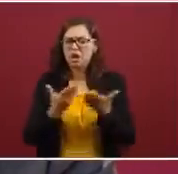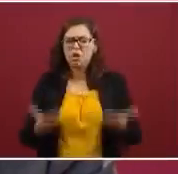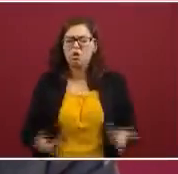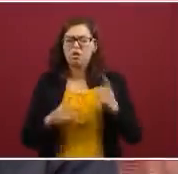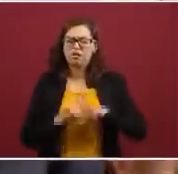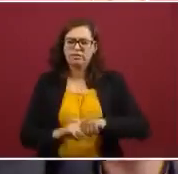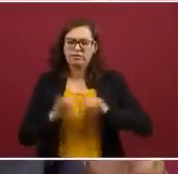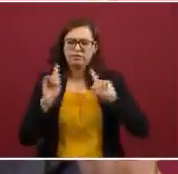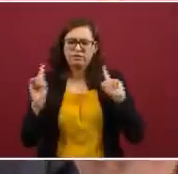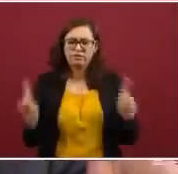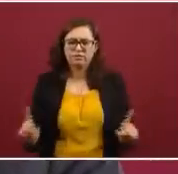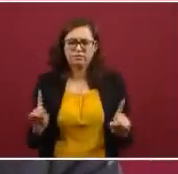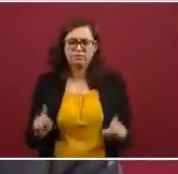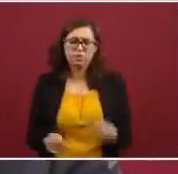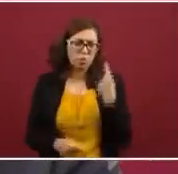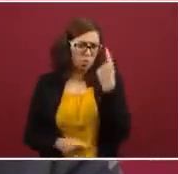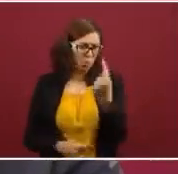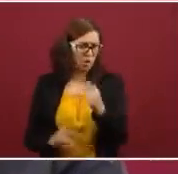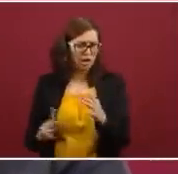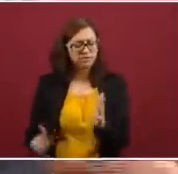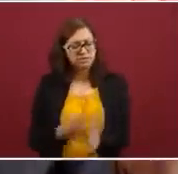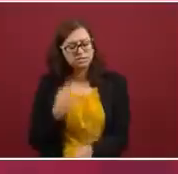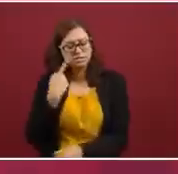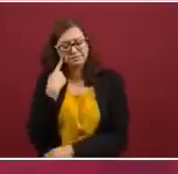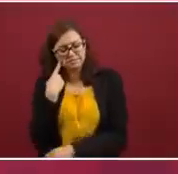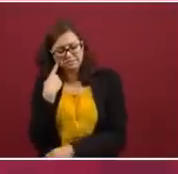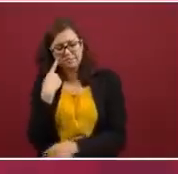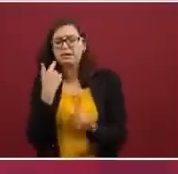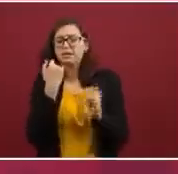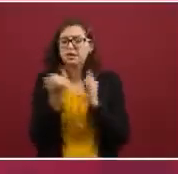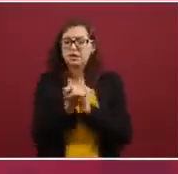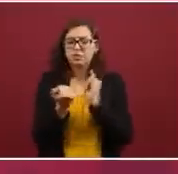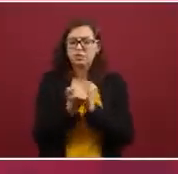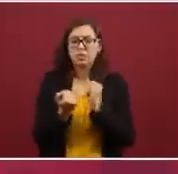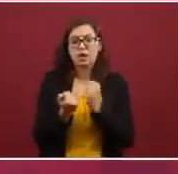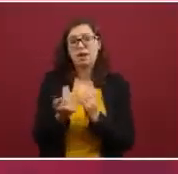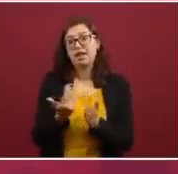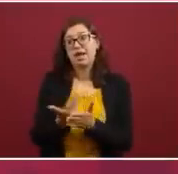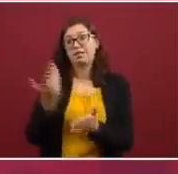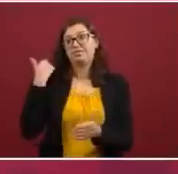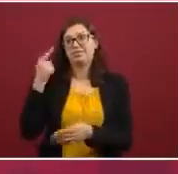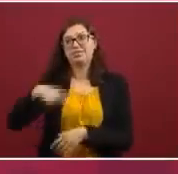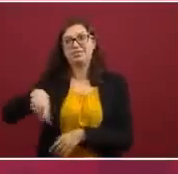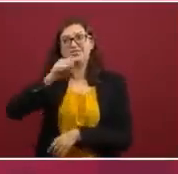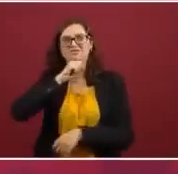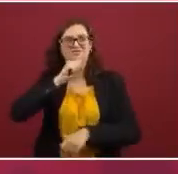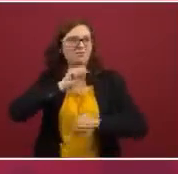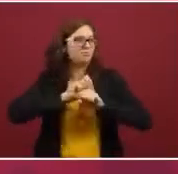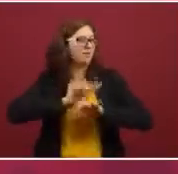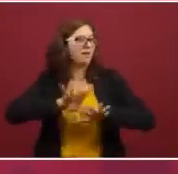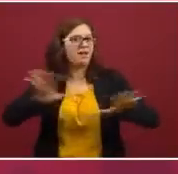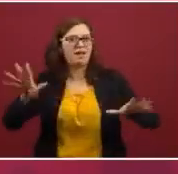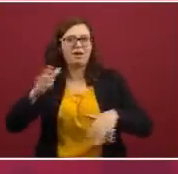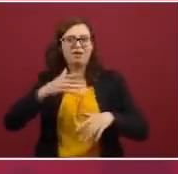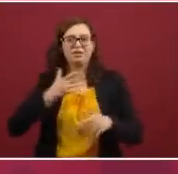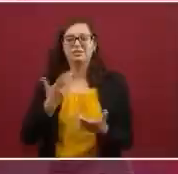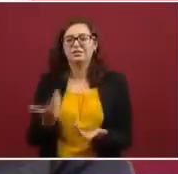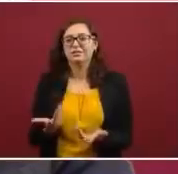modificó la norma, se está haciendo solo una vez. También antes, Vox Populi, leyenda popular, era